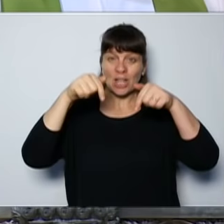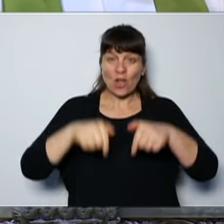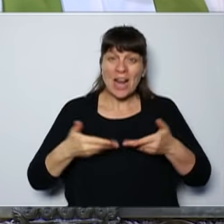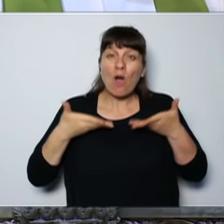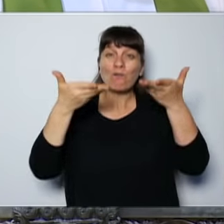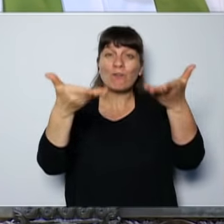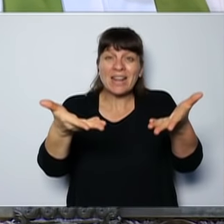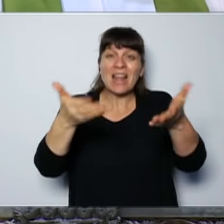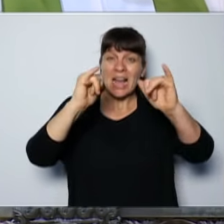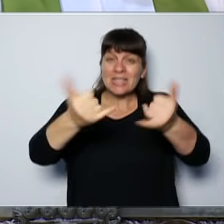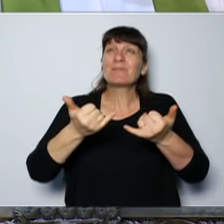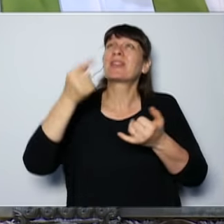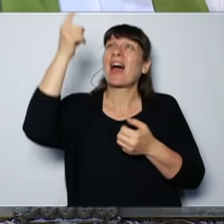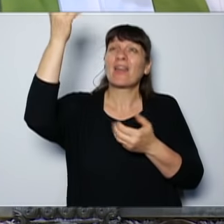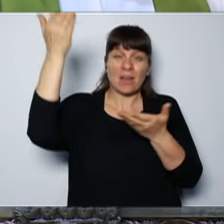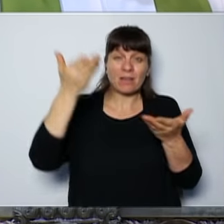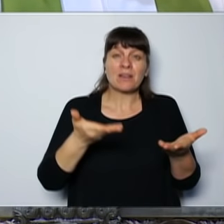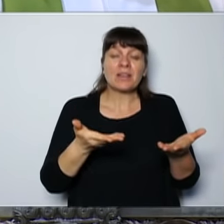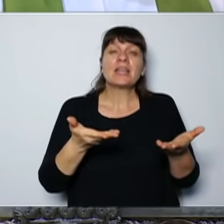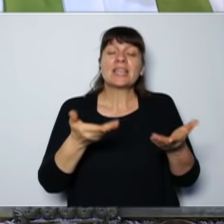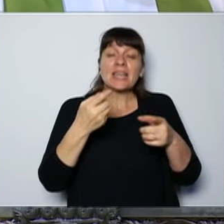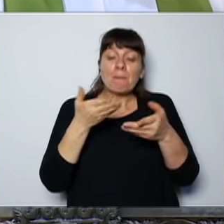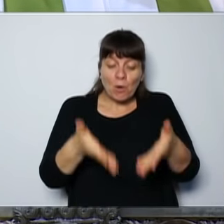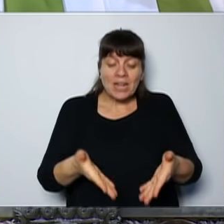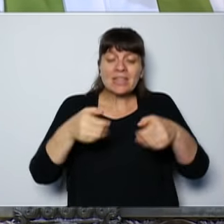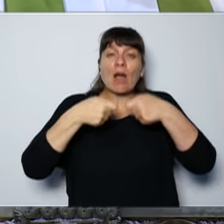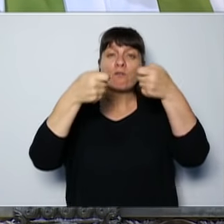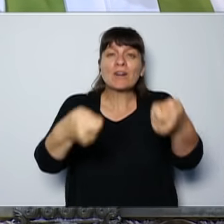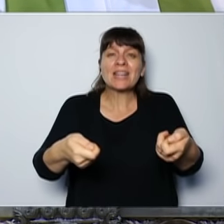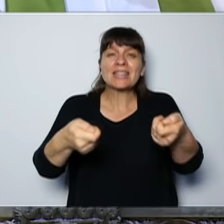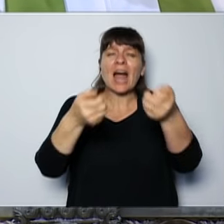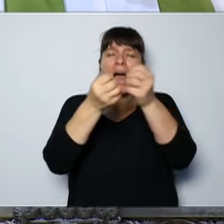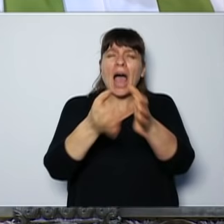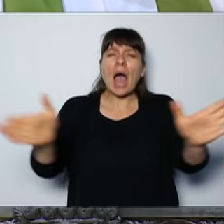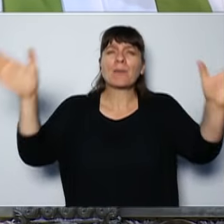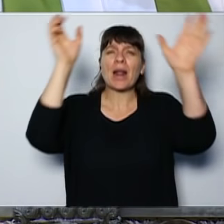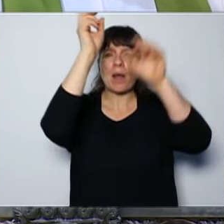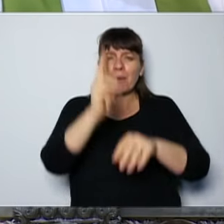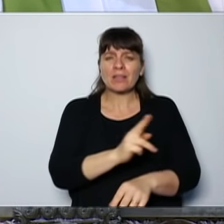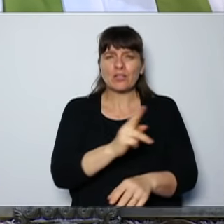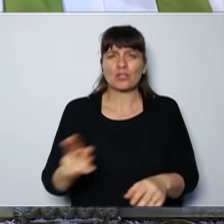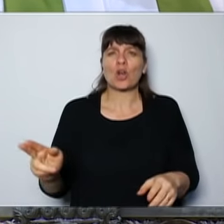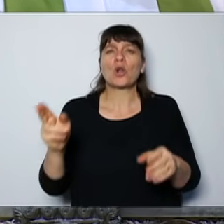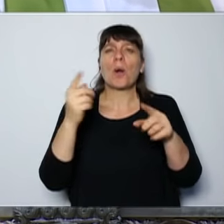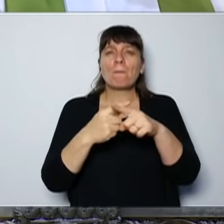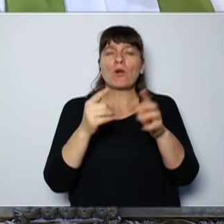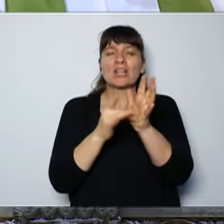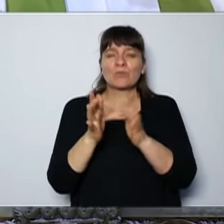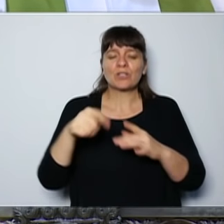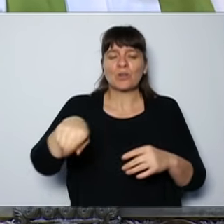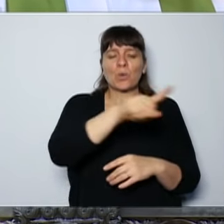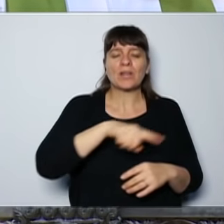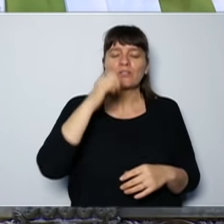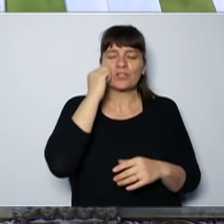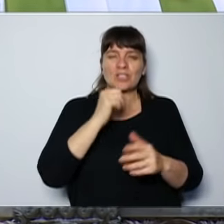nuestra ofrenda te sea aceptable y que mediante ella se nos abra la fuente de toda bendición. Por